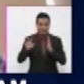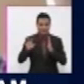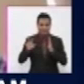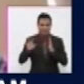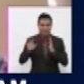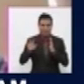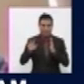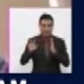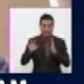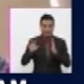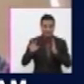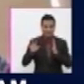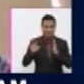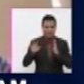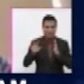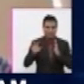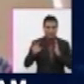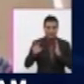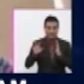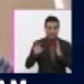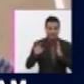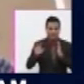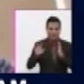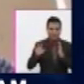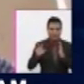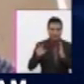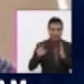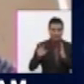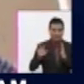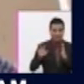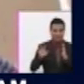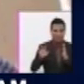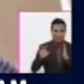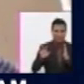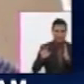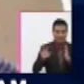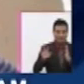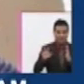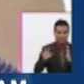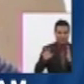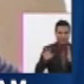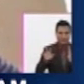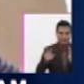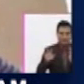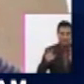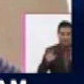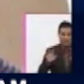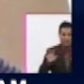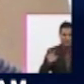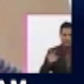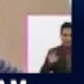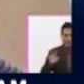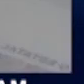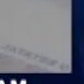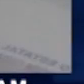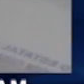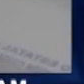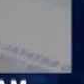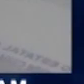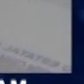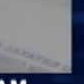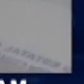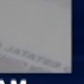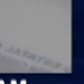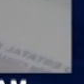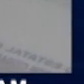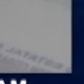en Rusia se realizó un referéndum nacional, mientras que en Eslovaquia se eligieron el parlamento, además que ahora se organizaron elecciones a gobernador en